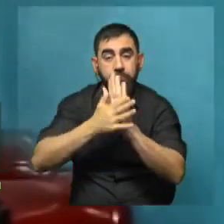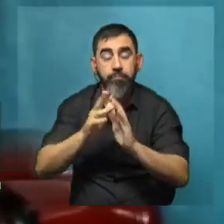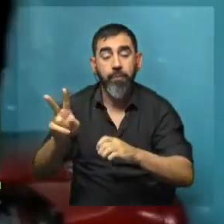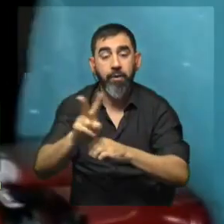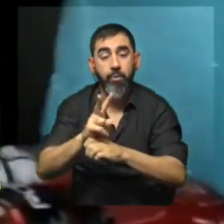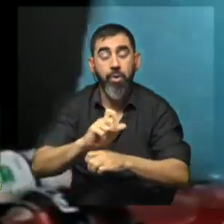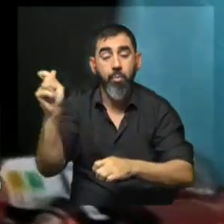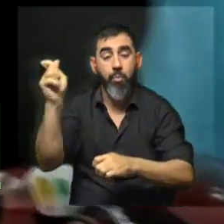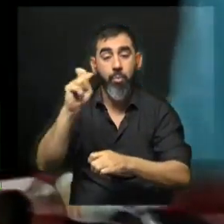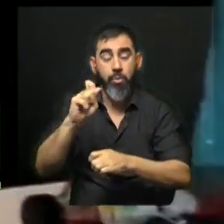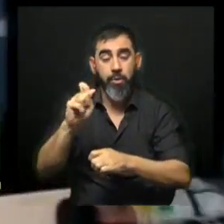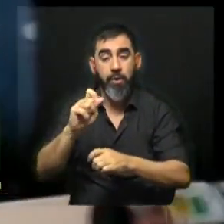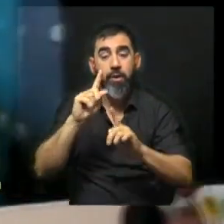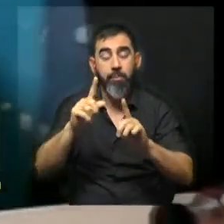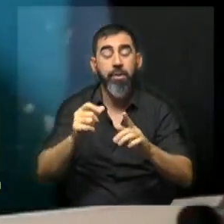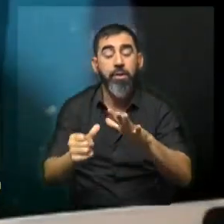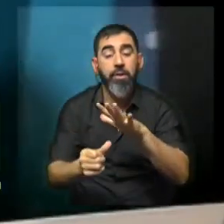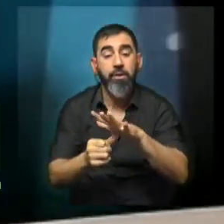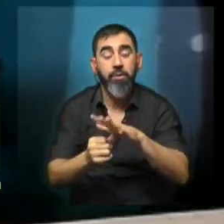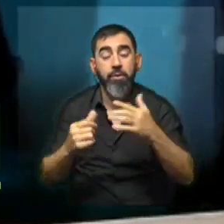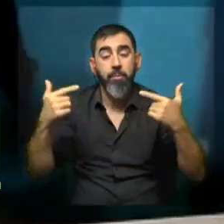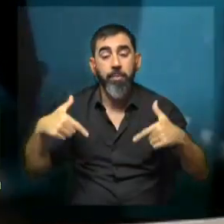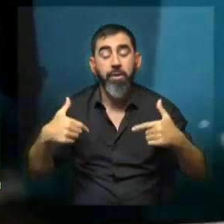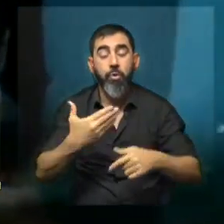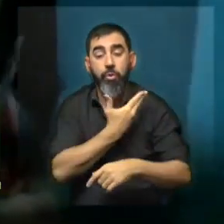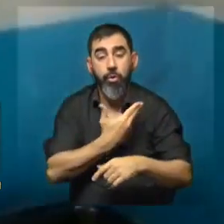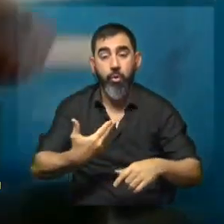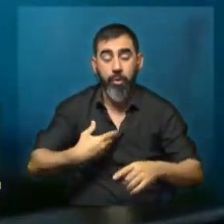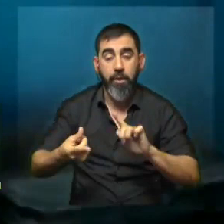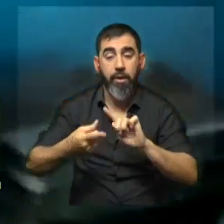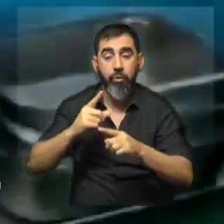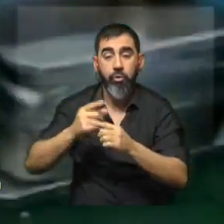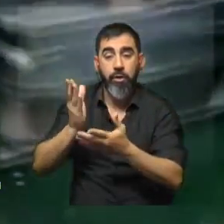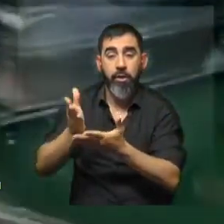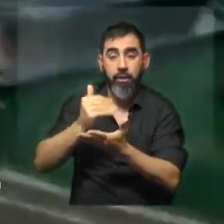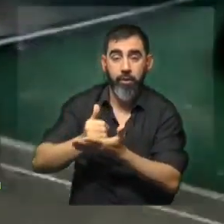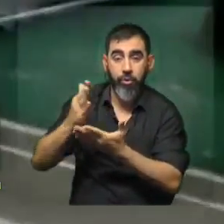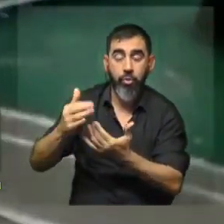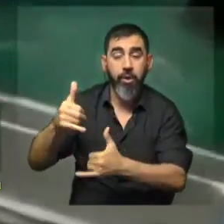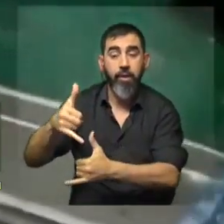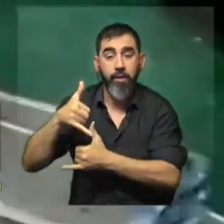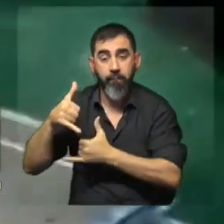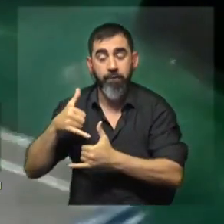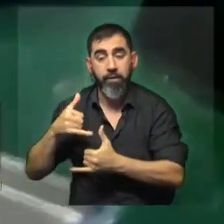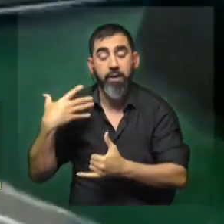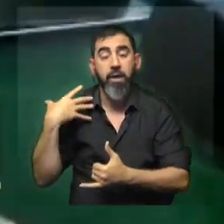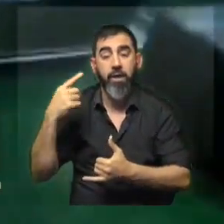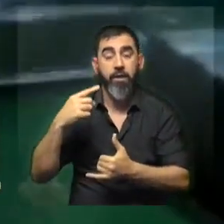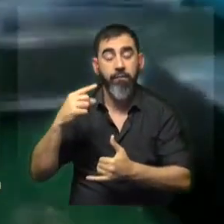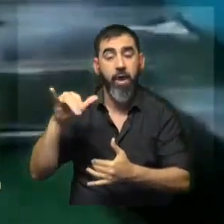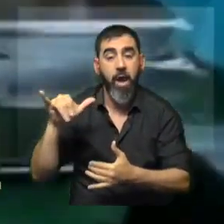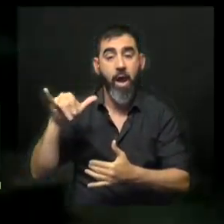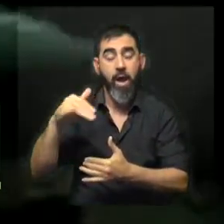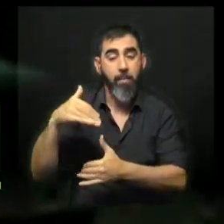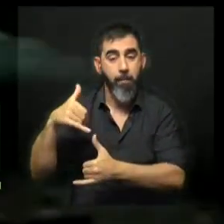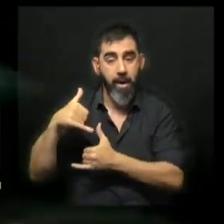Seguridad Pública del Estado y los titulares de los Ministerios de Gobierno, Relaciones Exteriores, Defensa, el jefe del Comando Conjunto de las Fuerzas